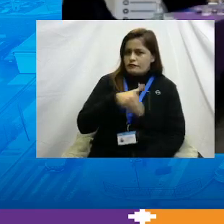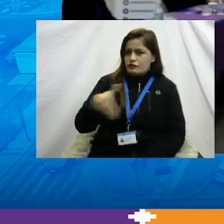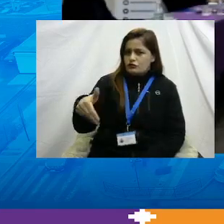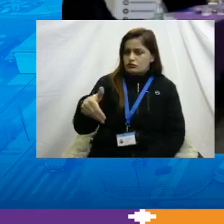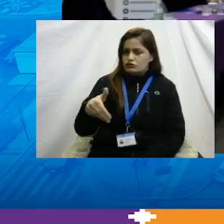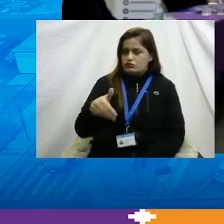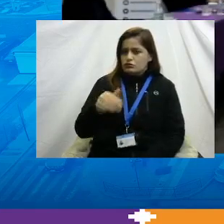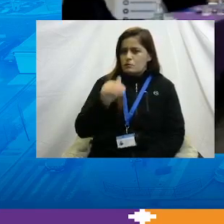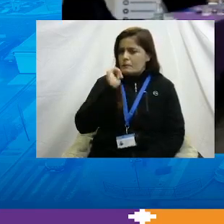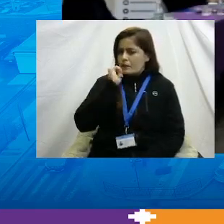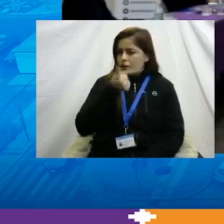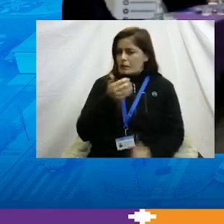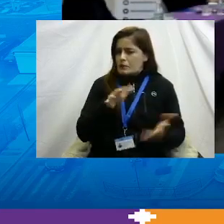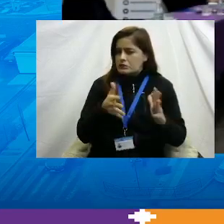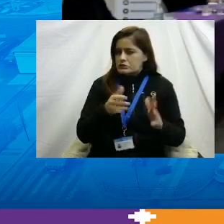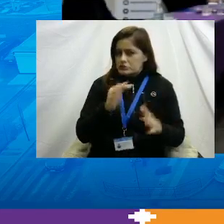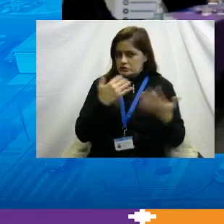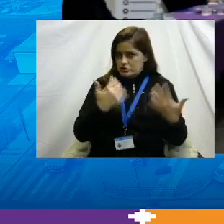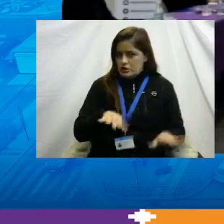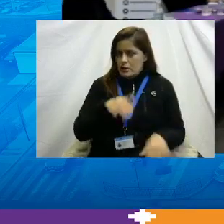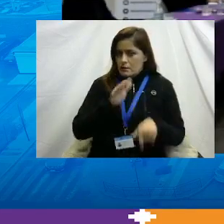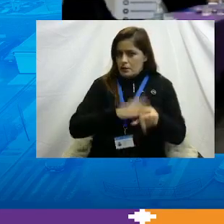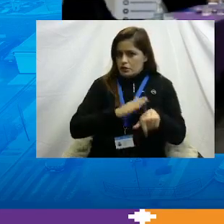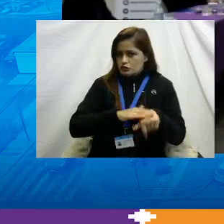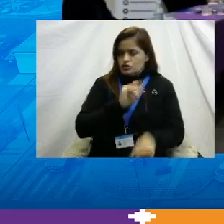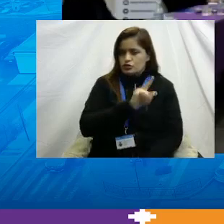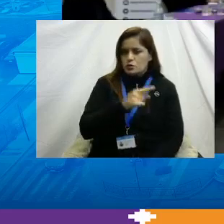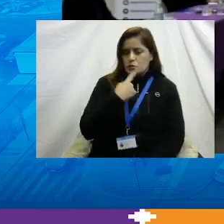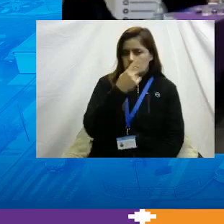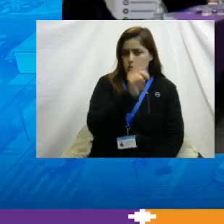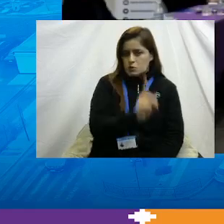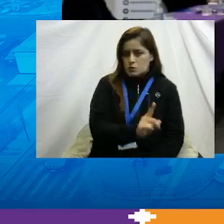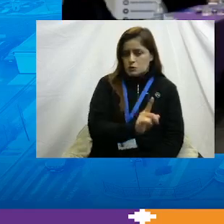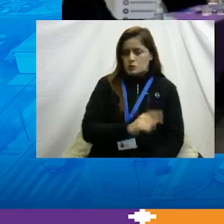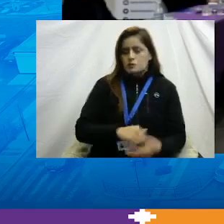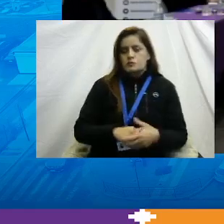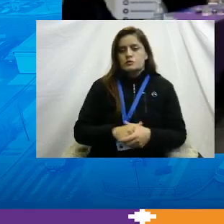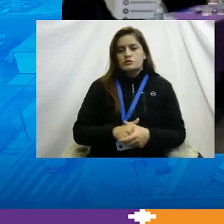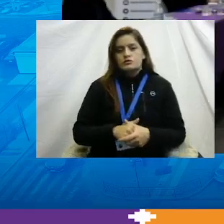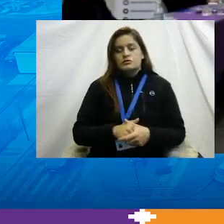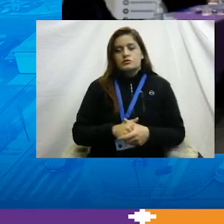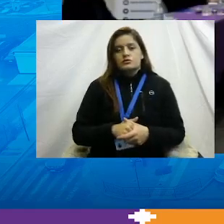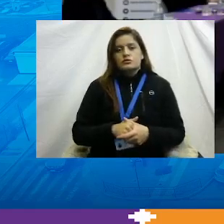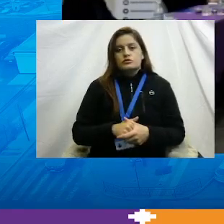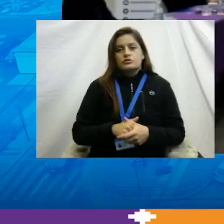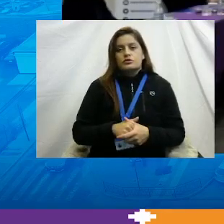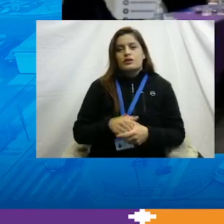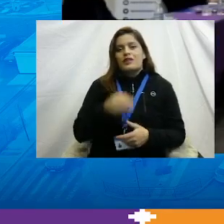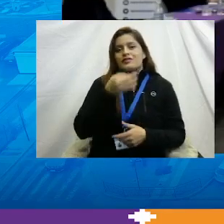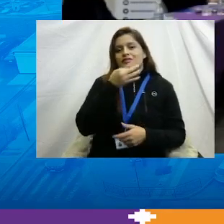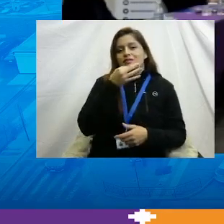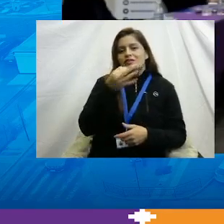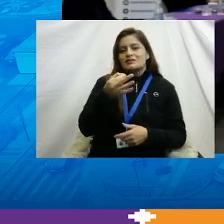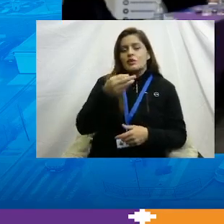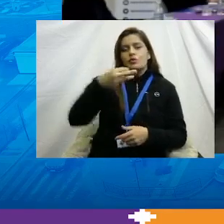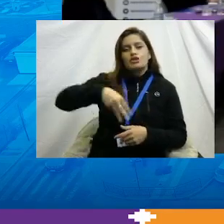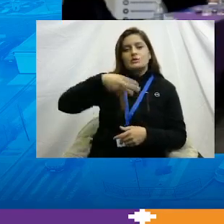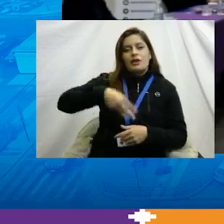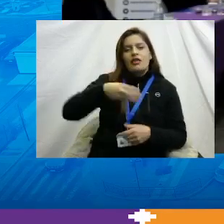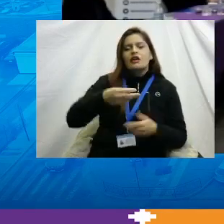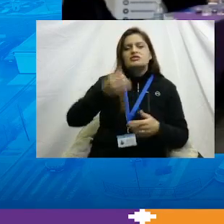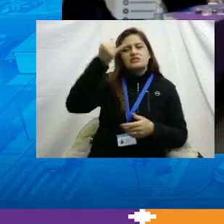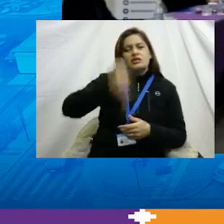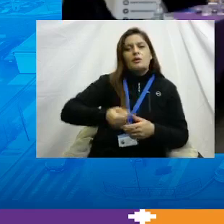mañana, algo así. Por otra parte, aclarar también que desde el municipio se le ha facilitado muchas veces los buses cada vez que los